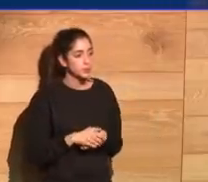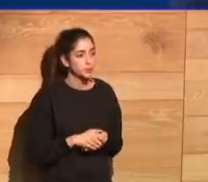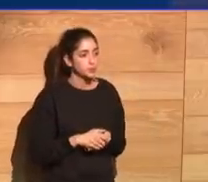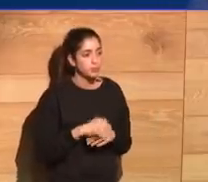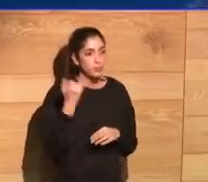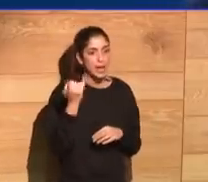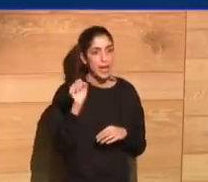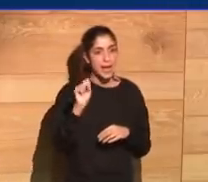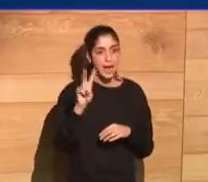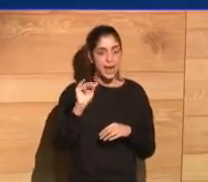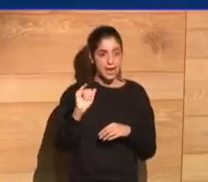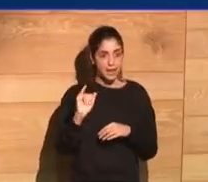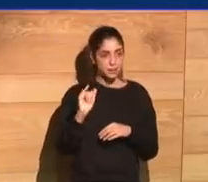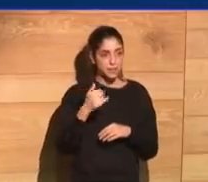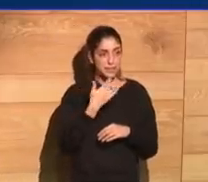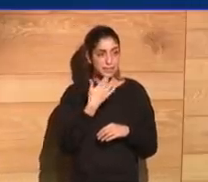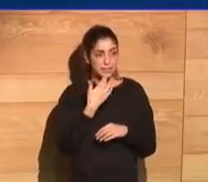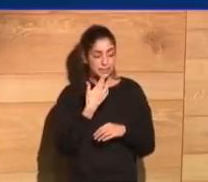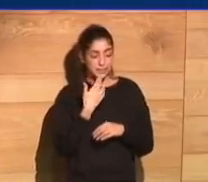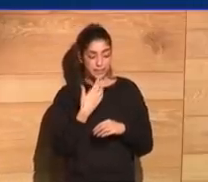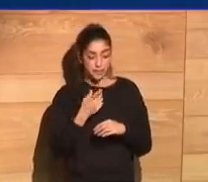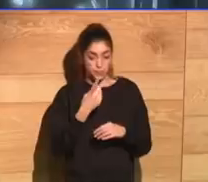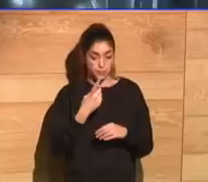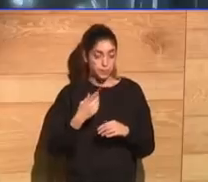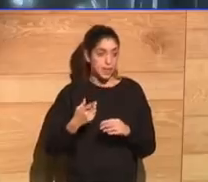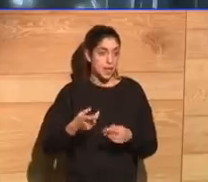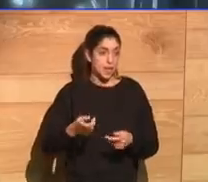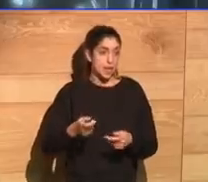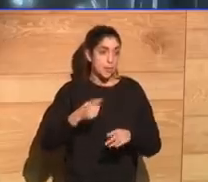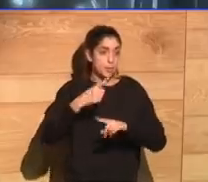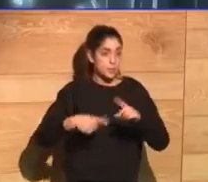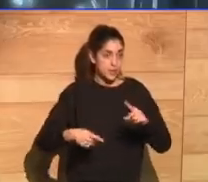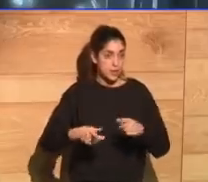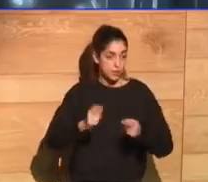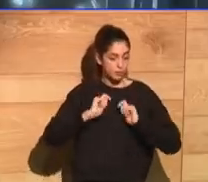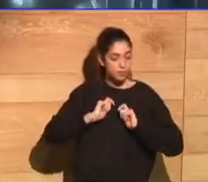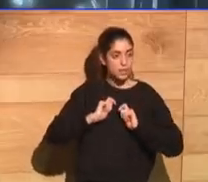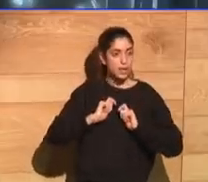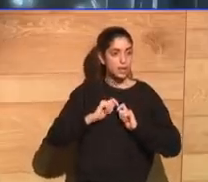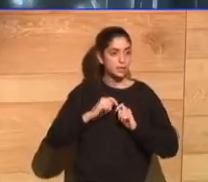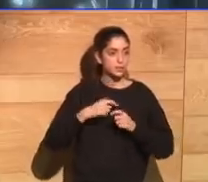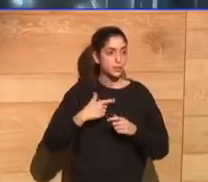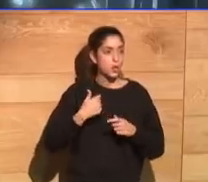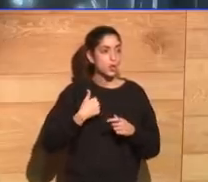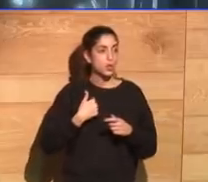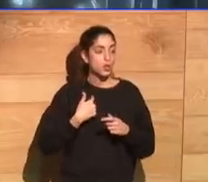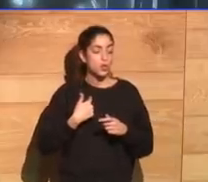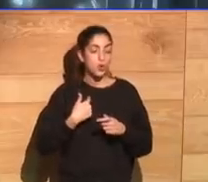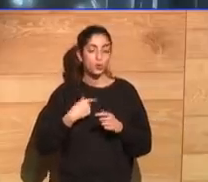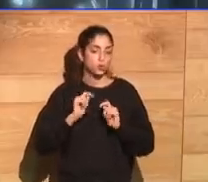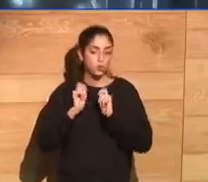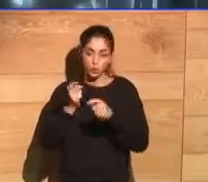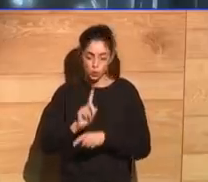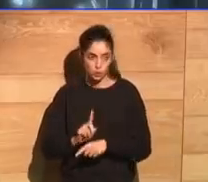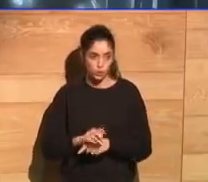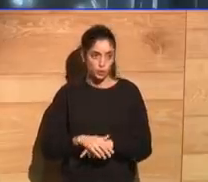Javi, hablaré de Christopher Reeve. Si me das media hora al principio del próximo programa, te respondo esa media hora. Yo no tengo por qué darte a ti media hora, que la tienes, por supuesto. Te advierto que si